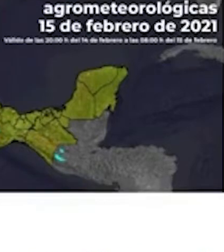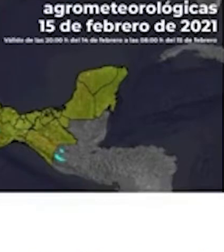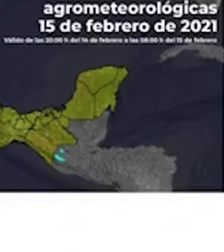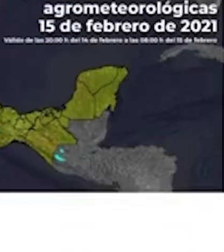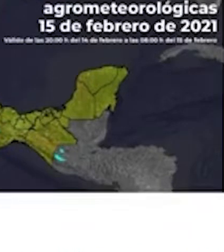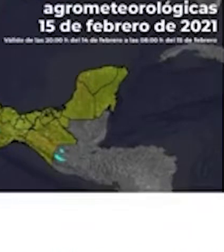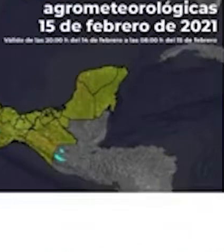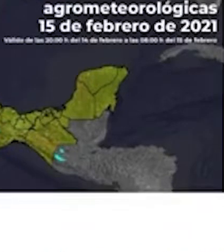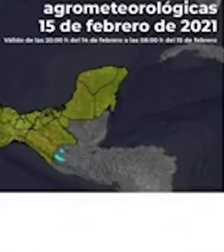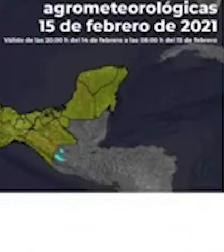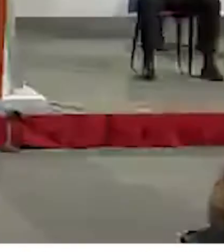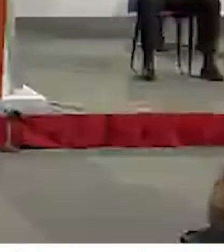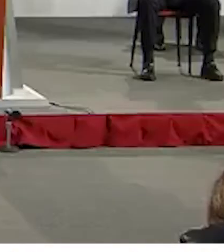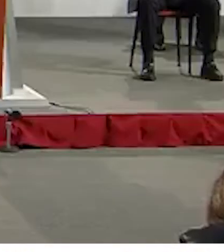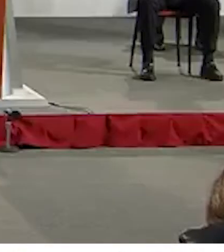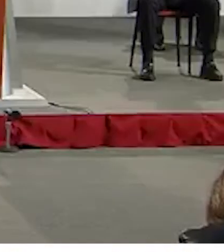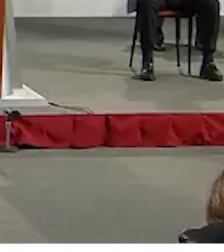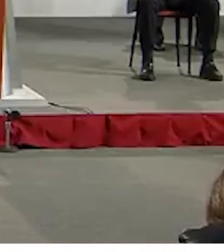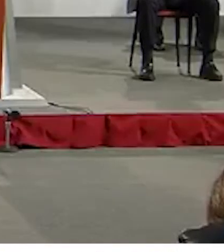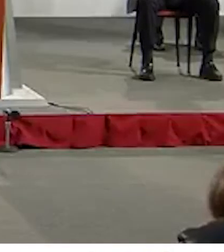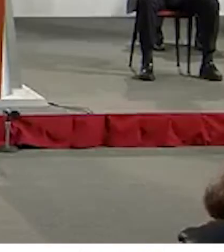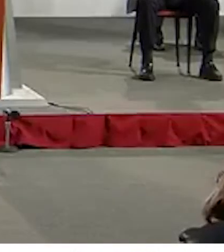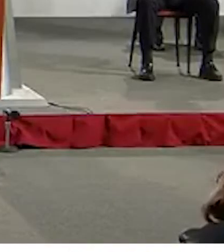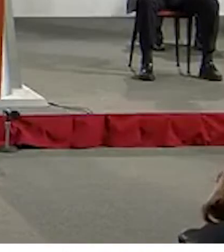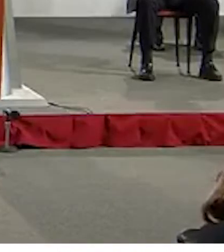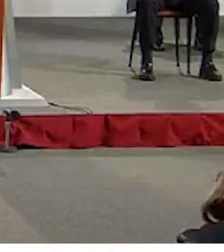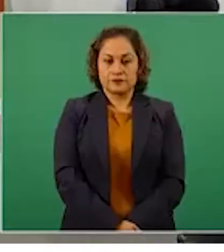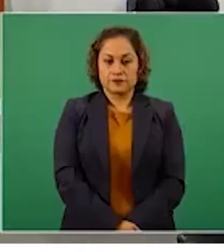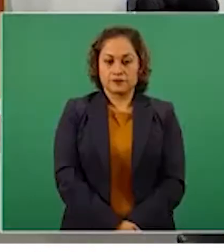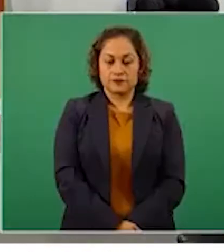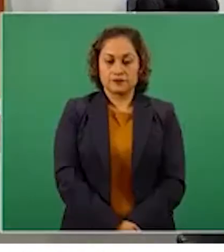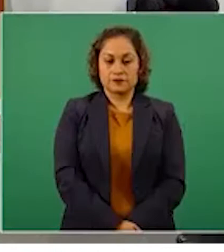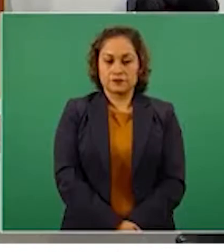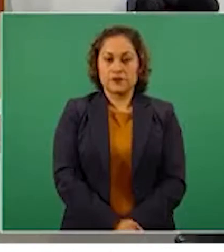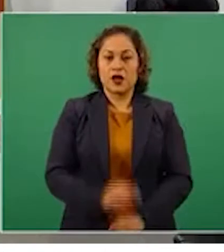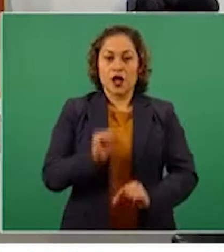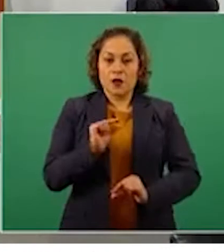comentar, a platicar la cronología de las cosas que fuimos haciendo.